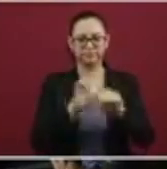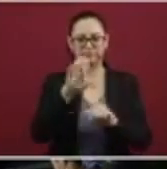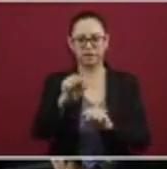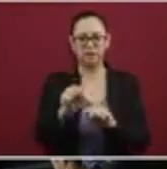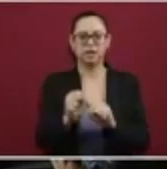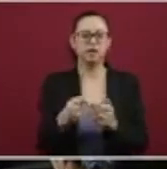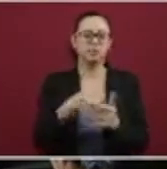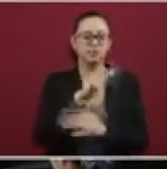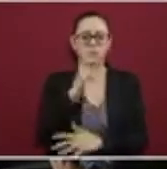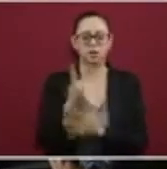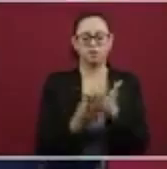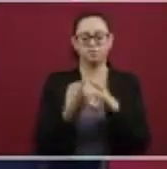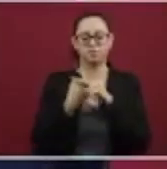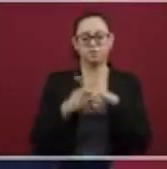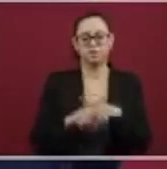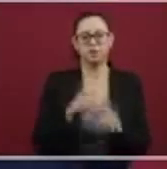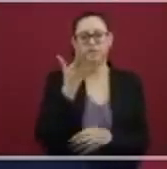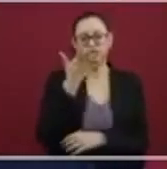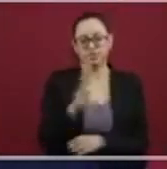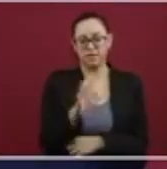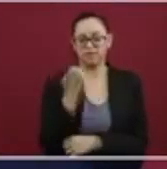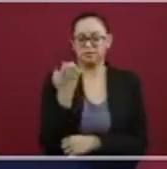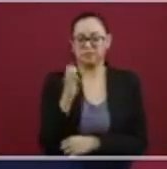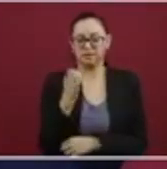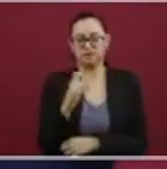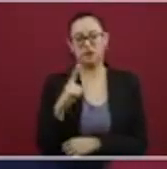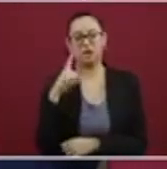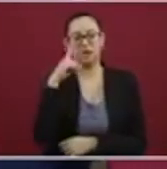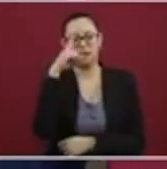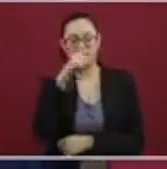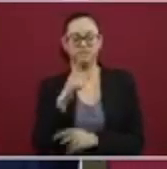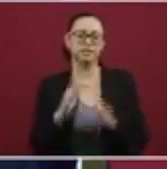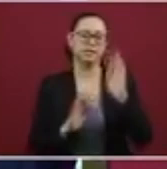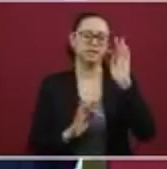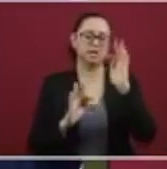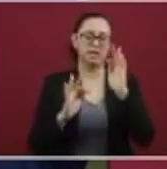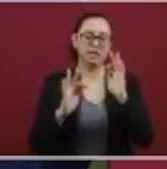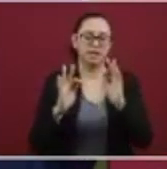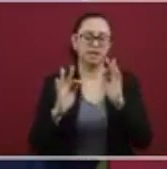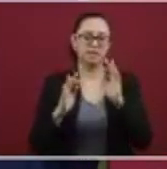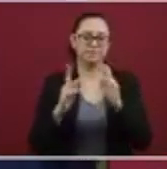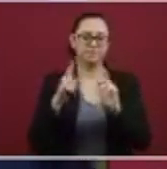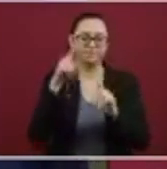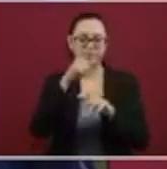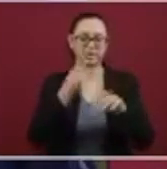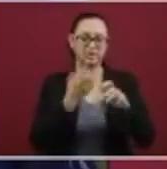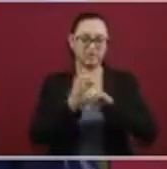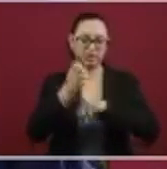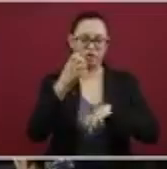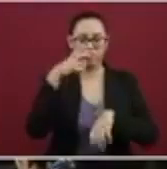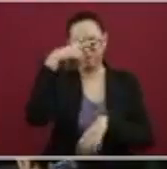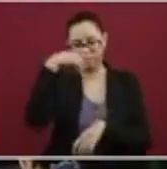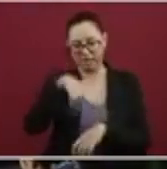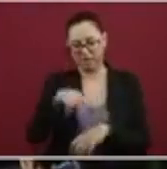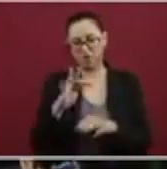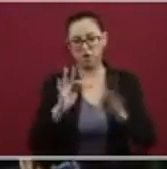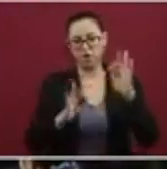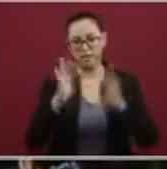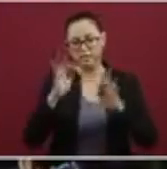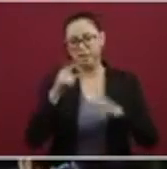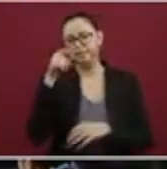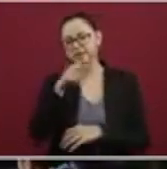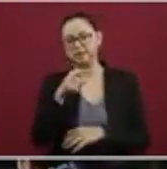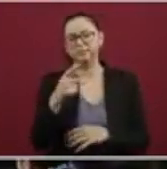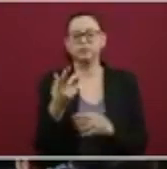10 de enero en Tlalnepantla, Estado de México. Y vamos a hacer una presentación